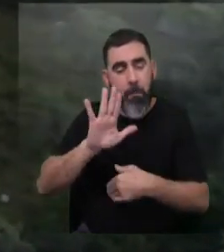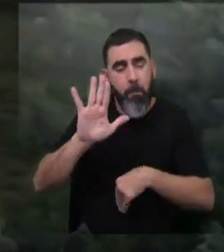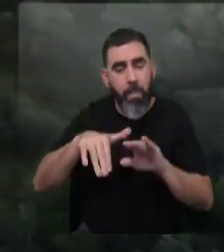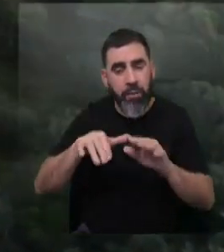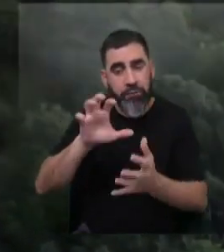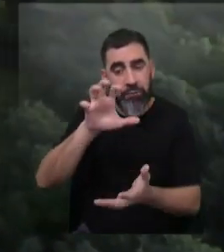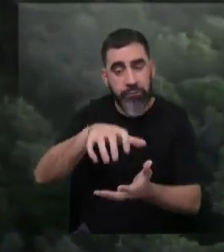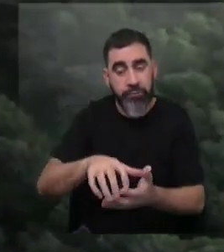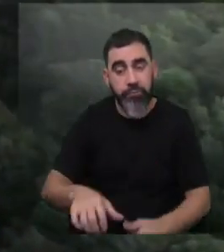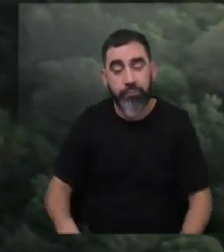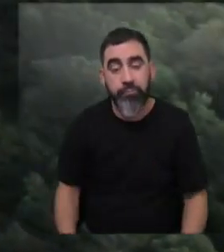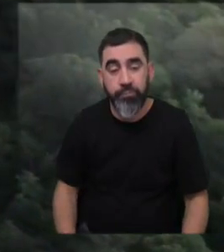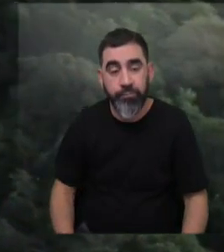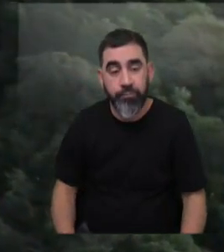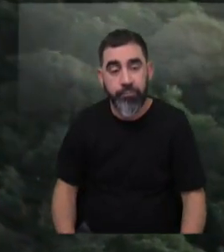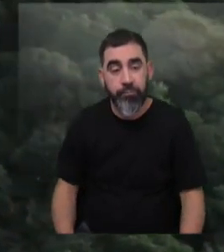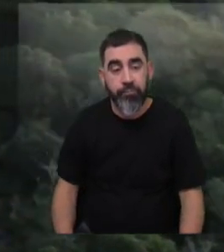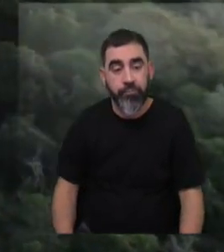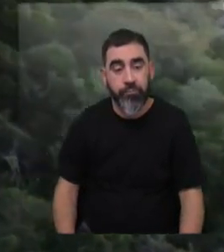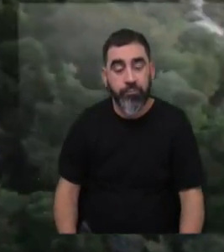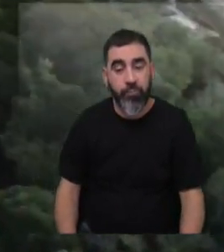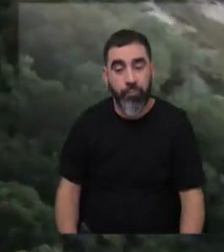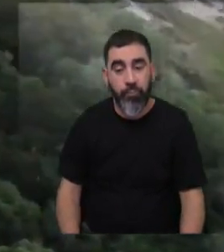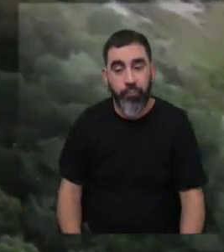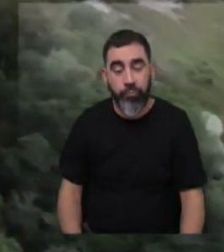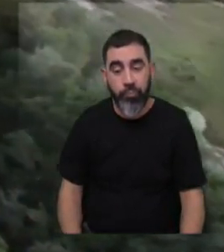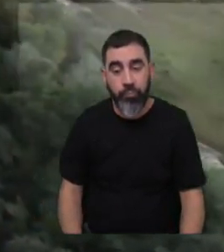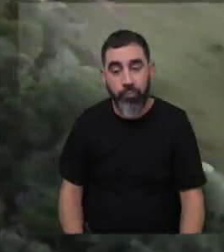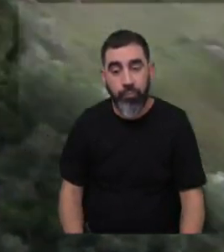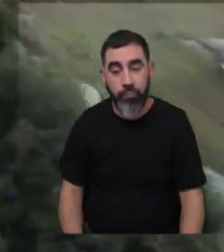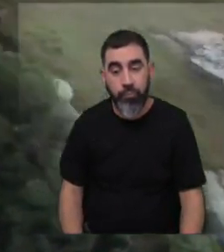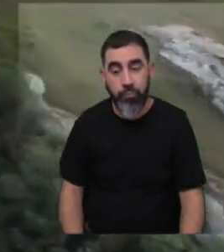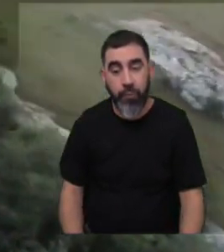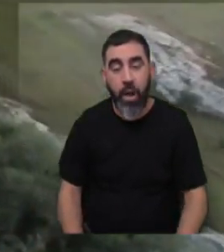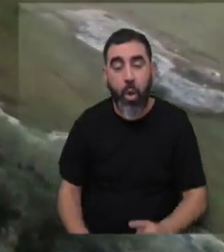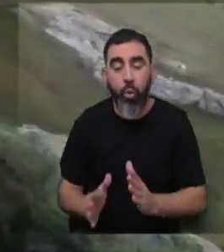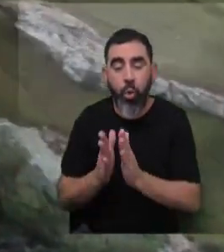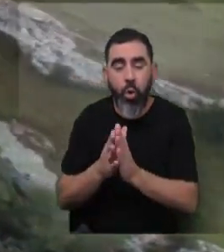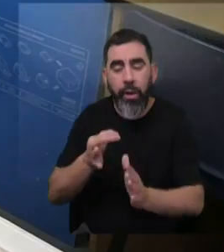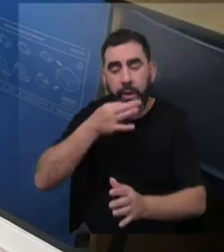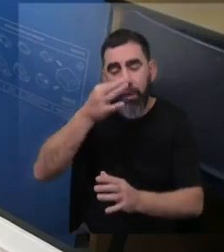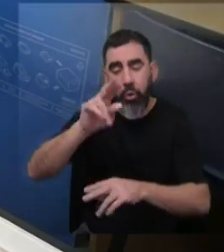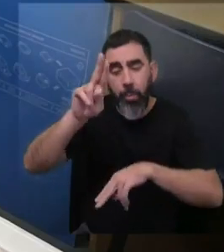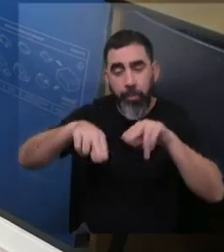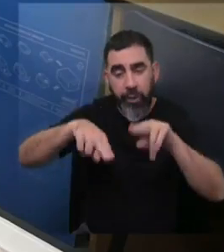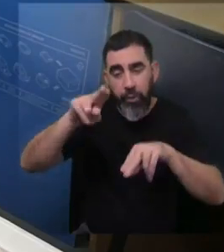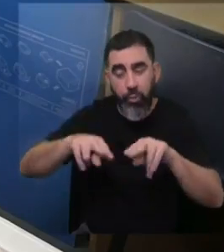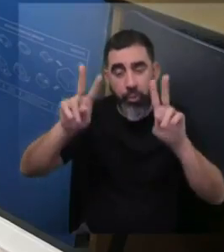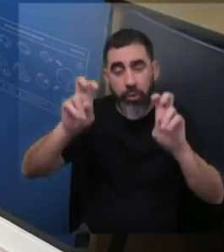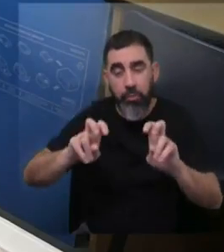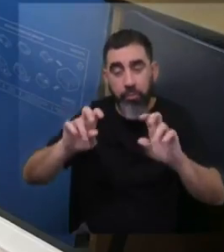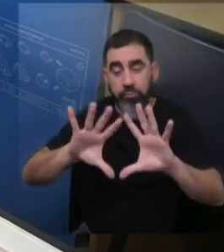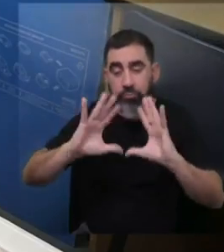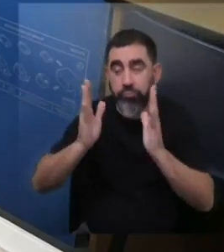sitio como un lugar donde se realizaban determinados ritos, se pintaban o se relacionaban con el mundo